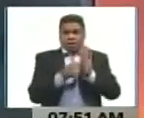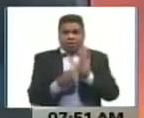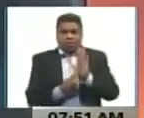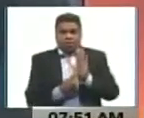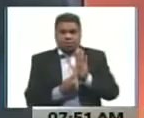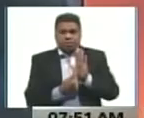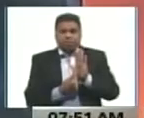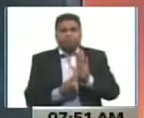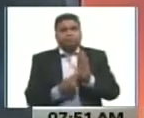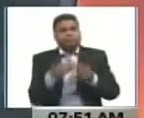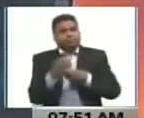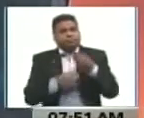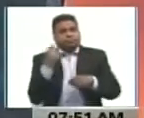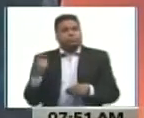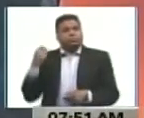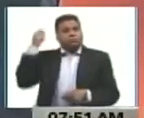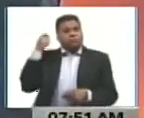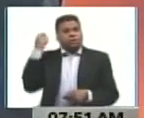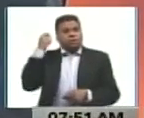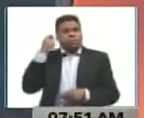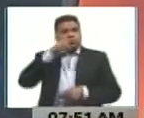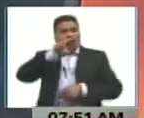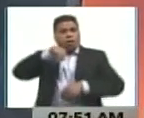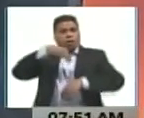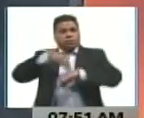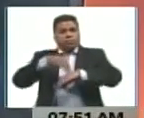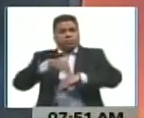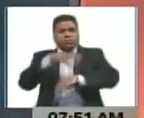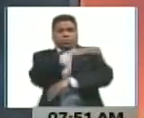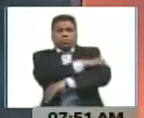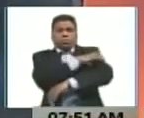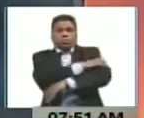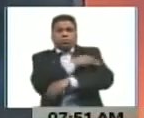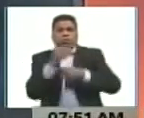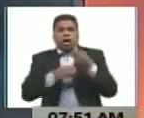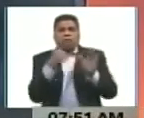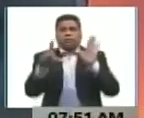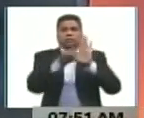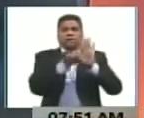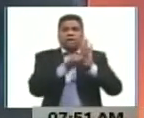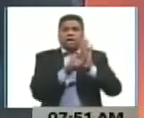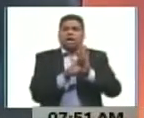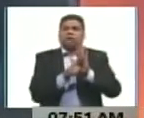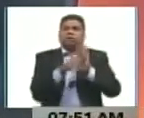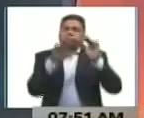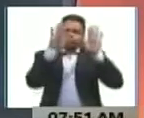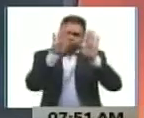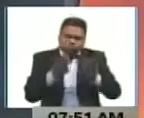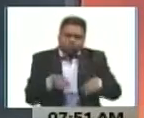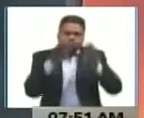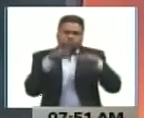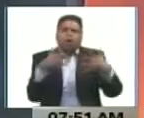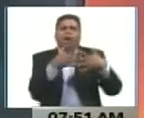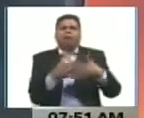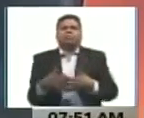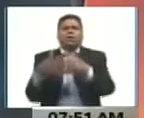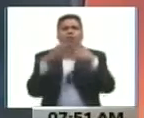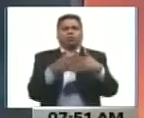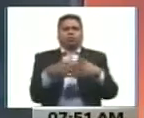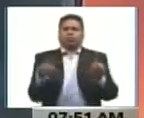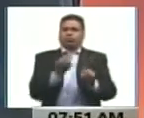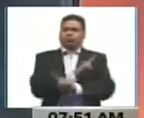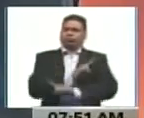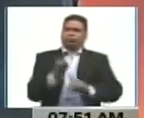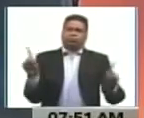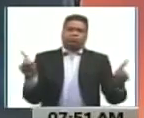otra vez de este país. Entonces, esa decepción imprime a nuestro proceso esta fuerza de renacimiento. Nosotros nos